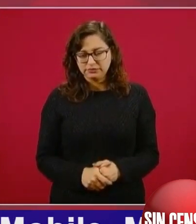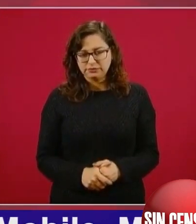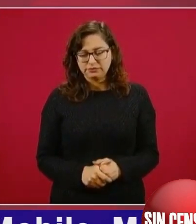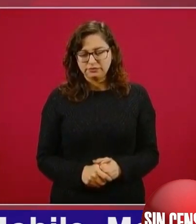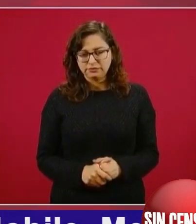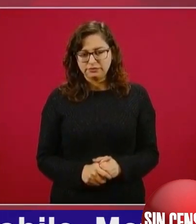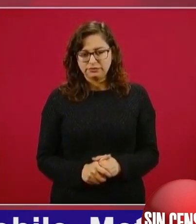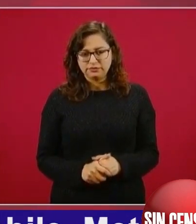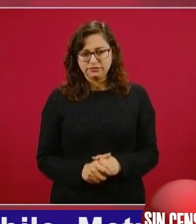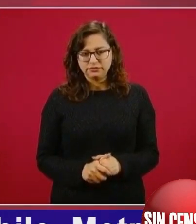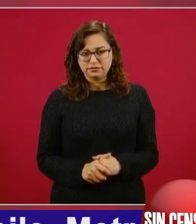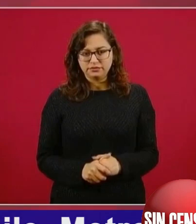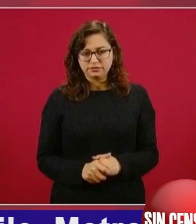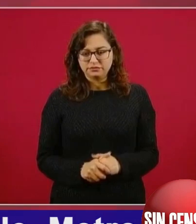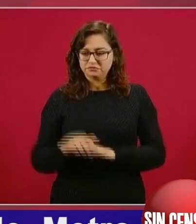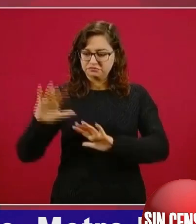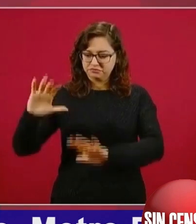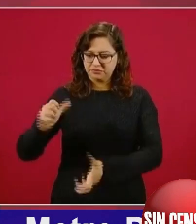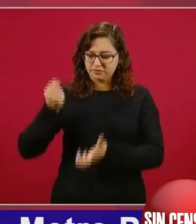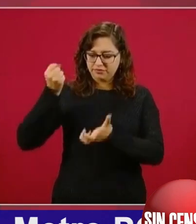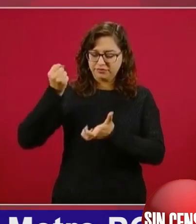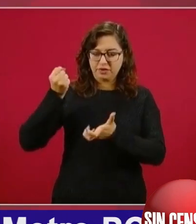en el presupuesto,